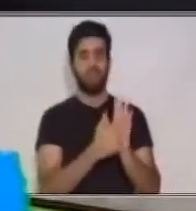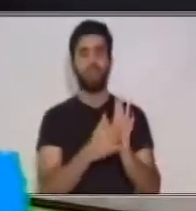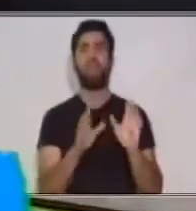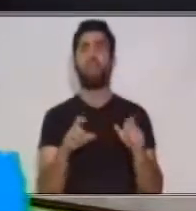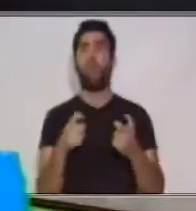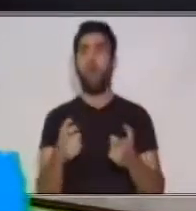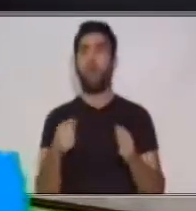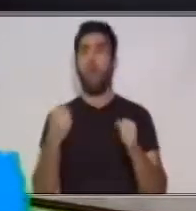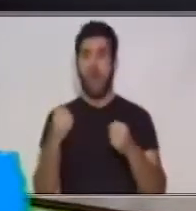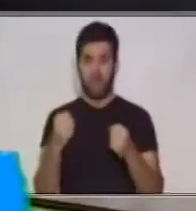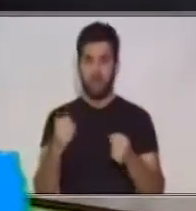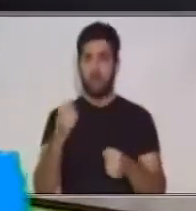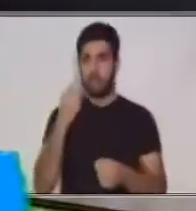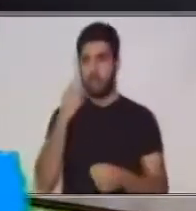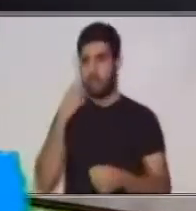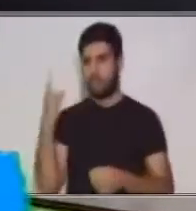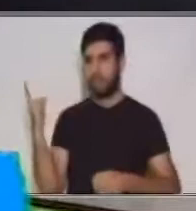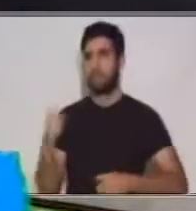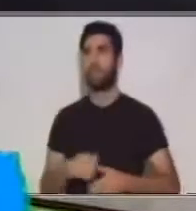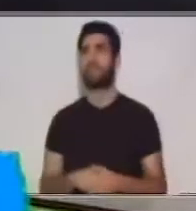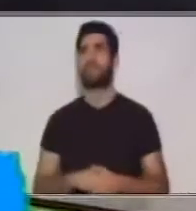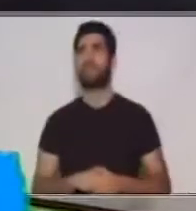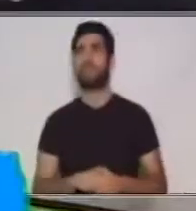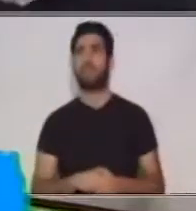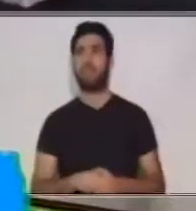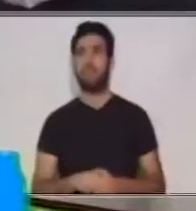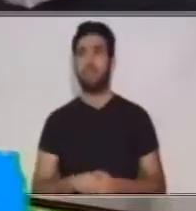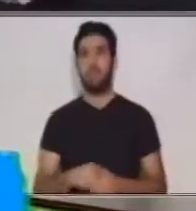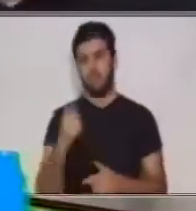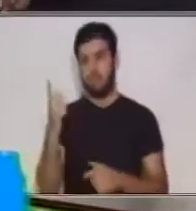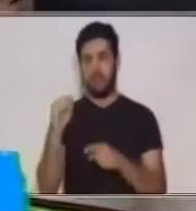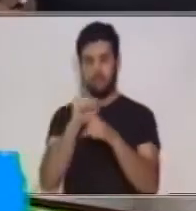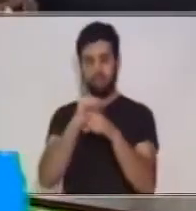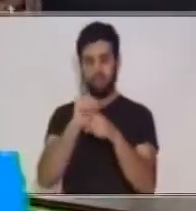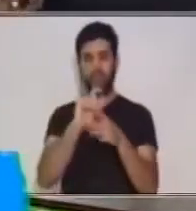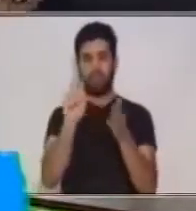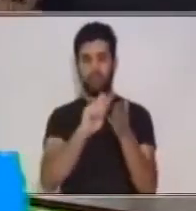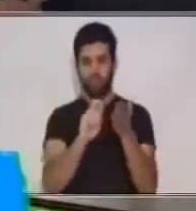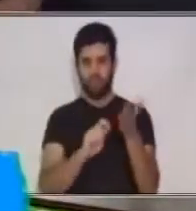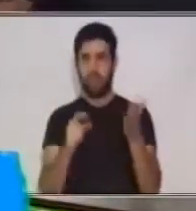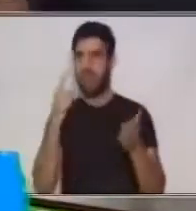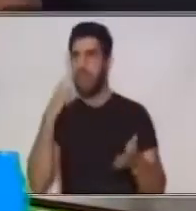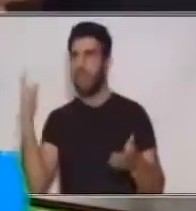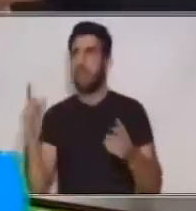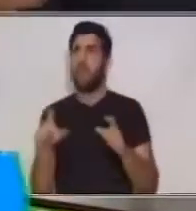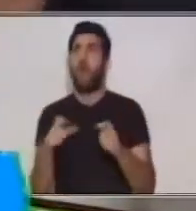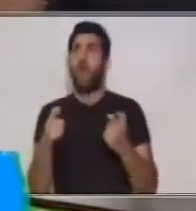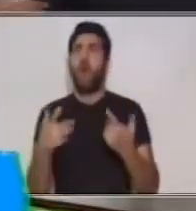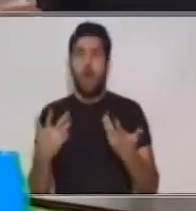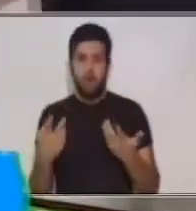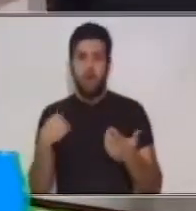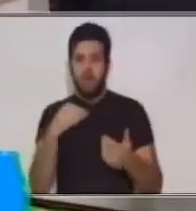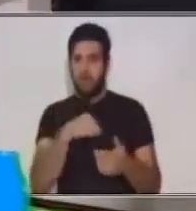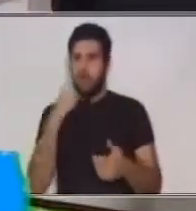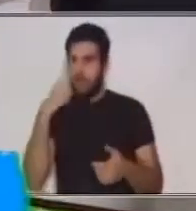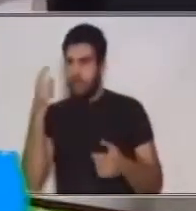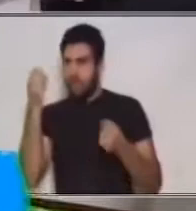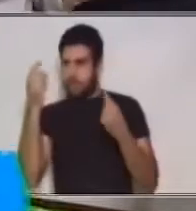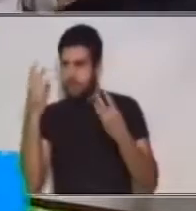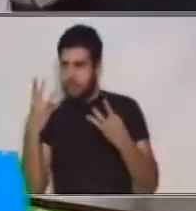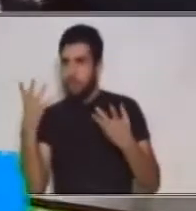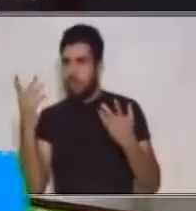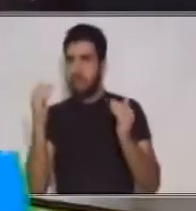los postulados, gracias, a un ejercicio. Y entonces tenemos que calcular el valor de